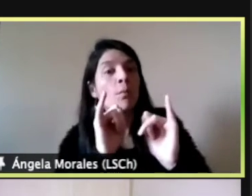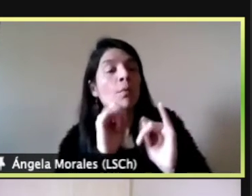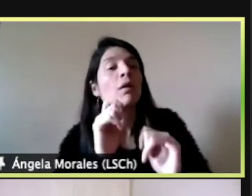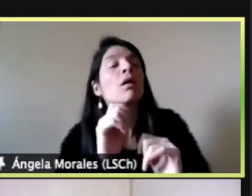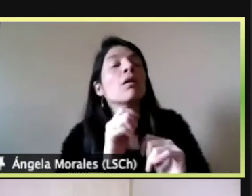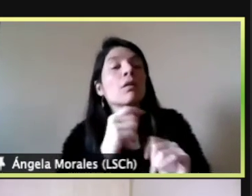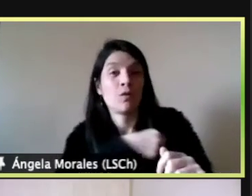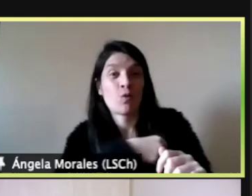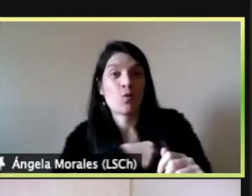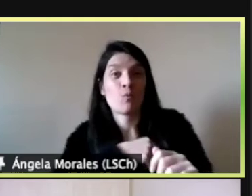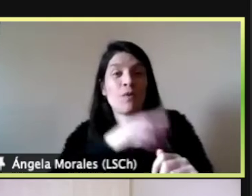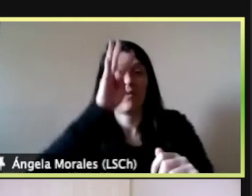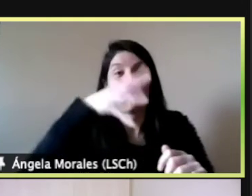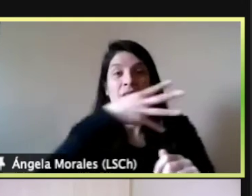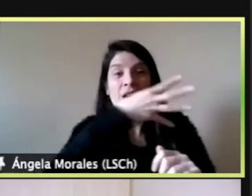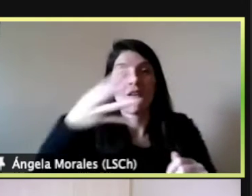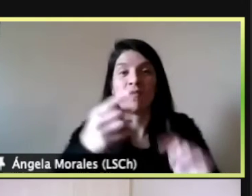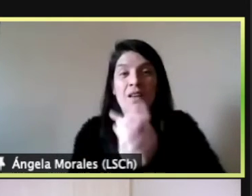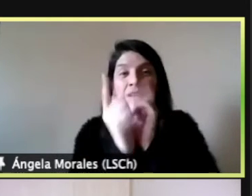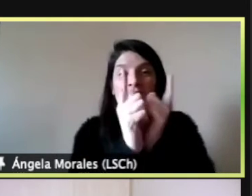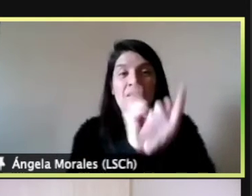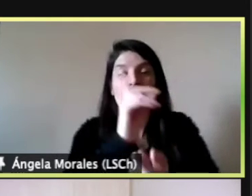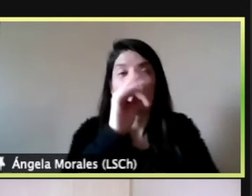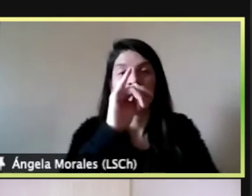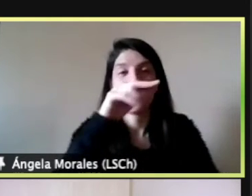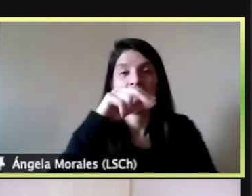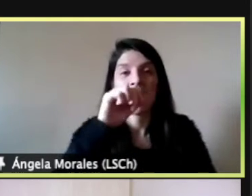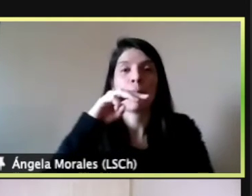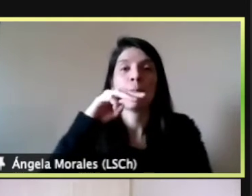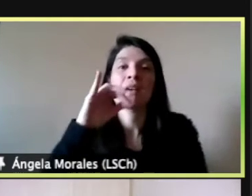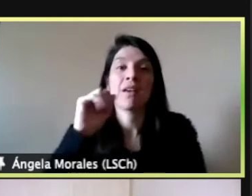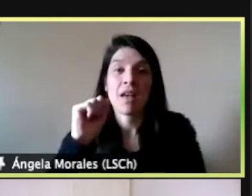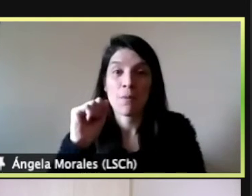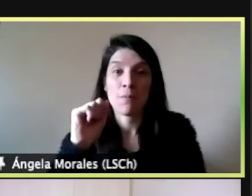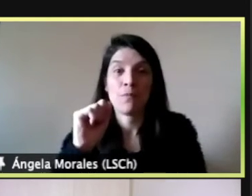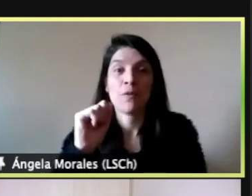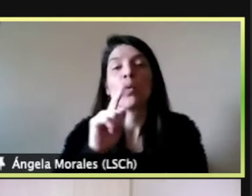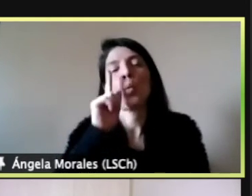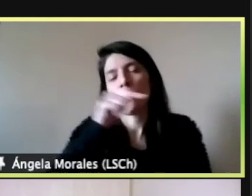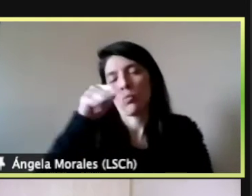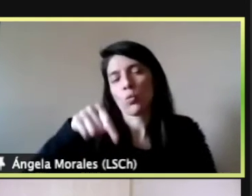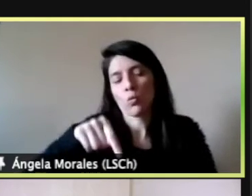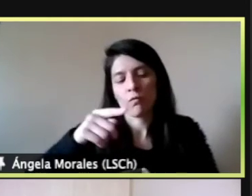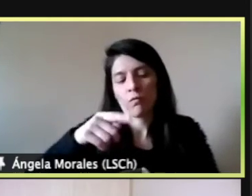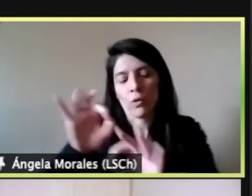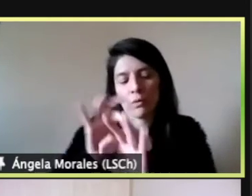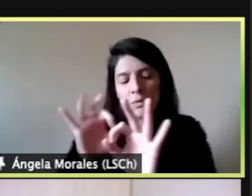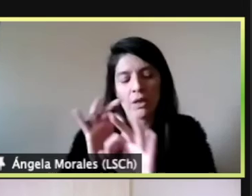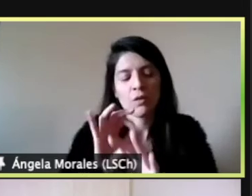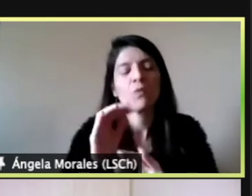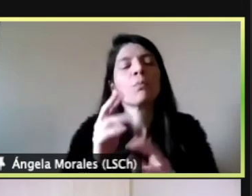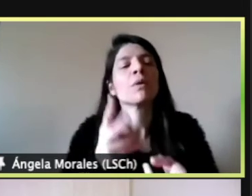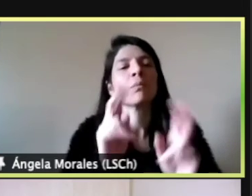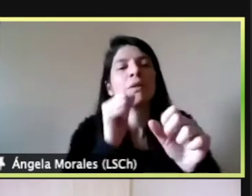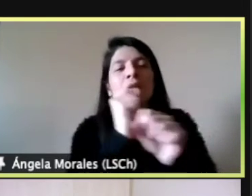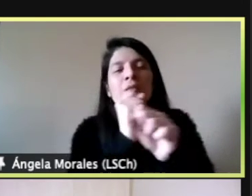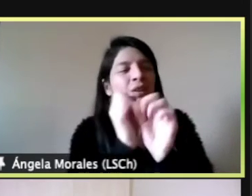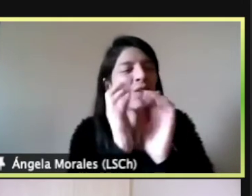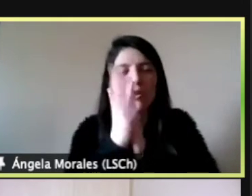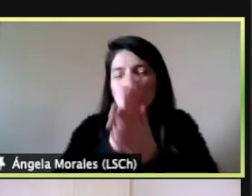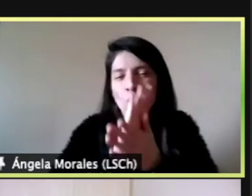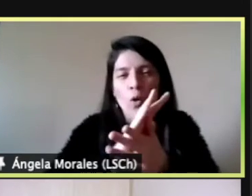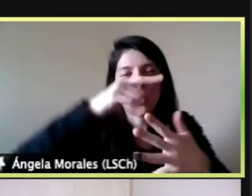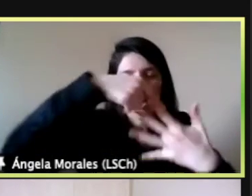ver hoy, que nos va a permitir trabajar con todos los elementos de esta tabla. Para poder utilizarla, yo tengo que